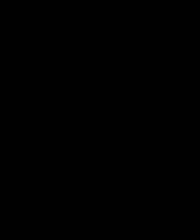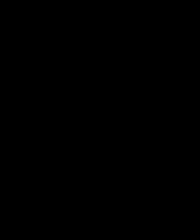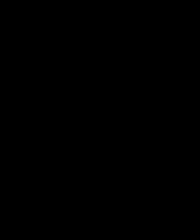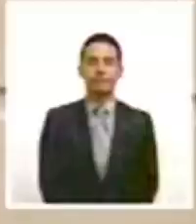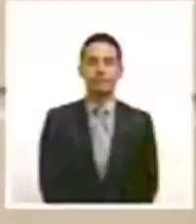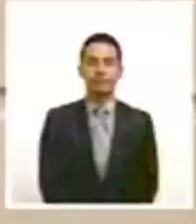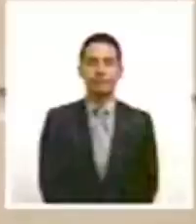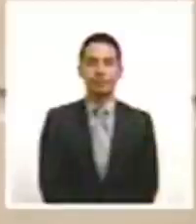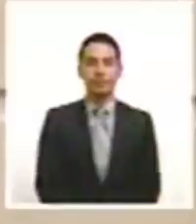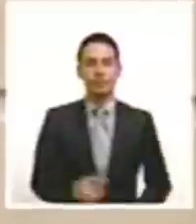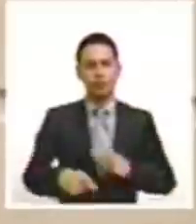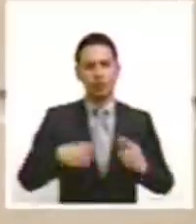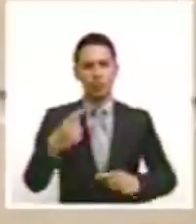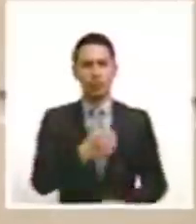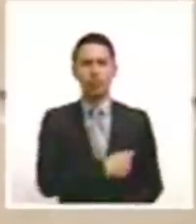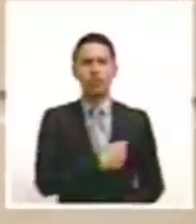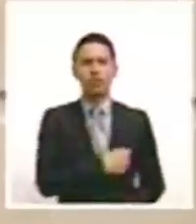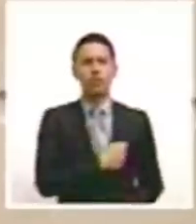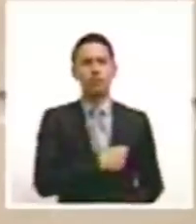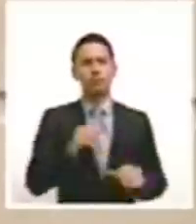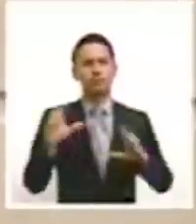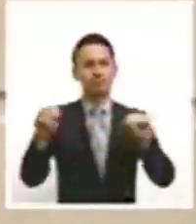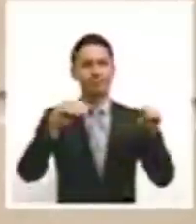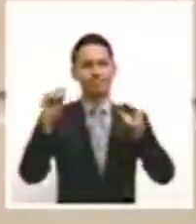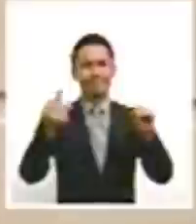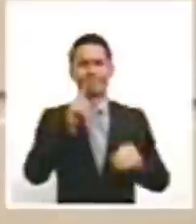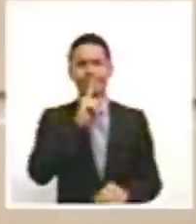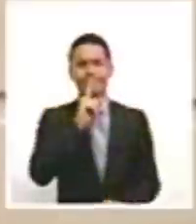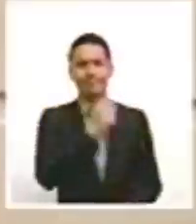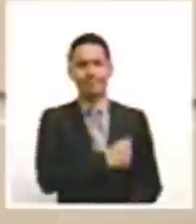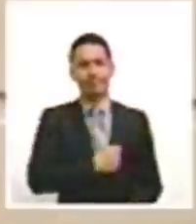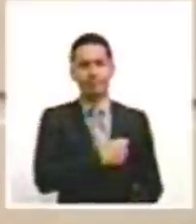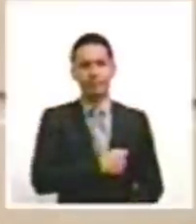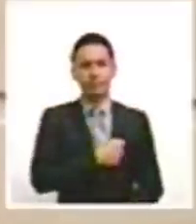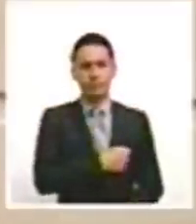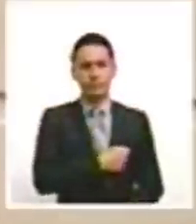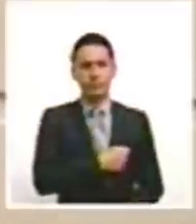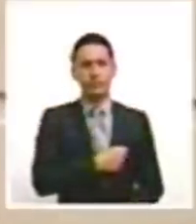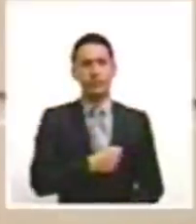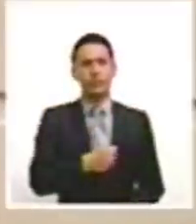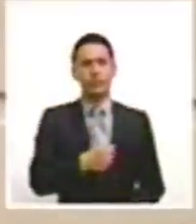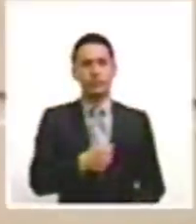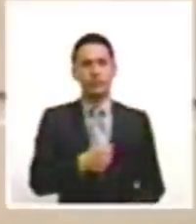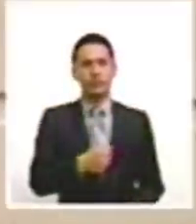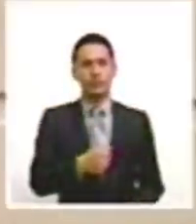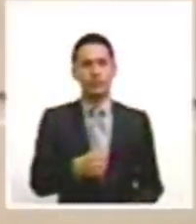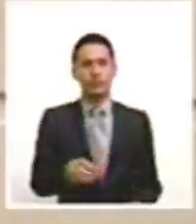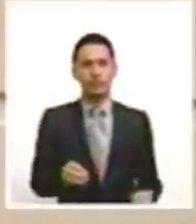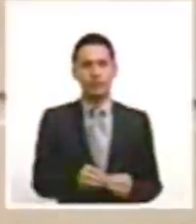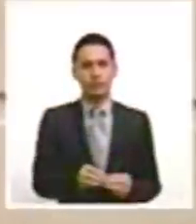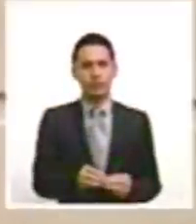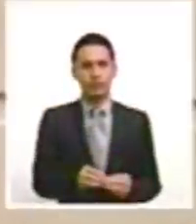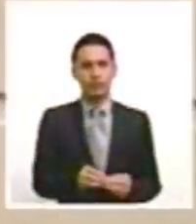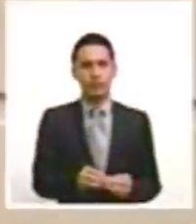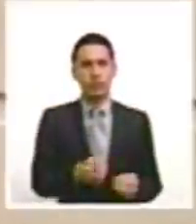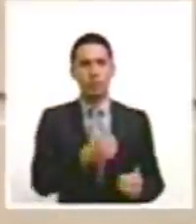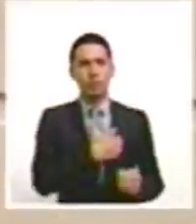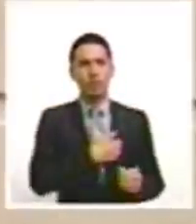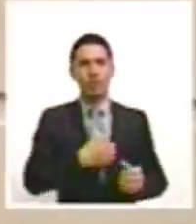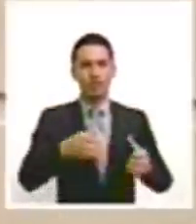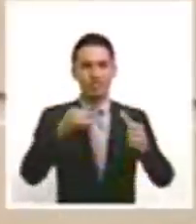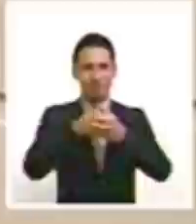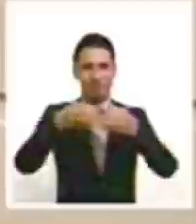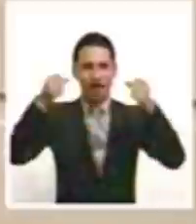luego silencio en la plenaria y desocupar las barras, por